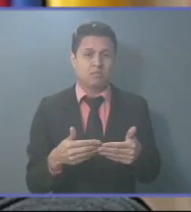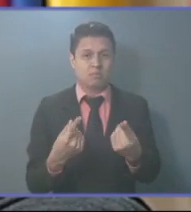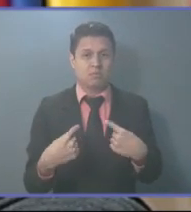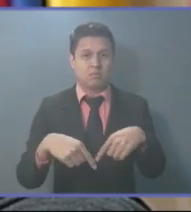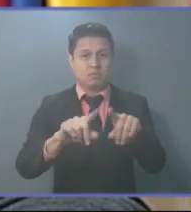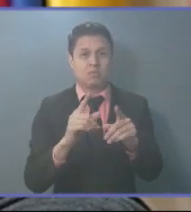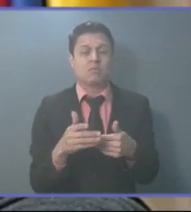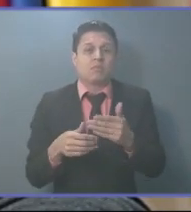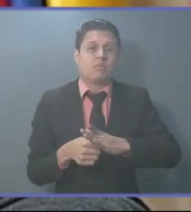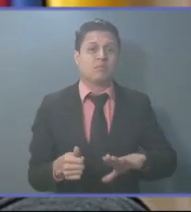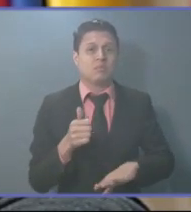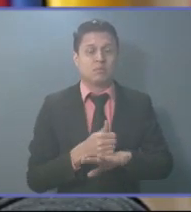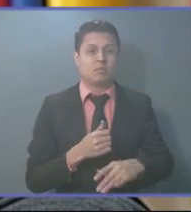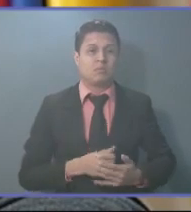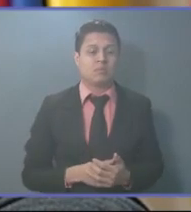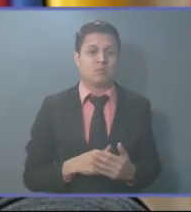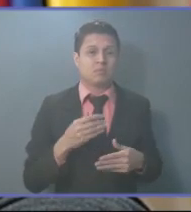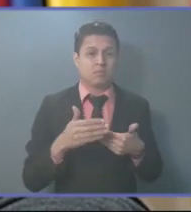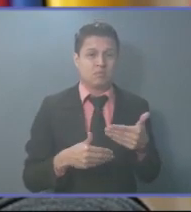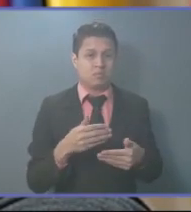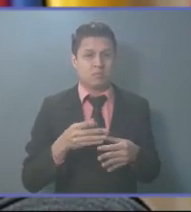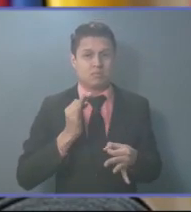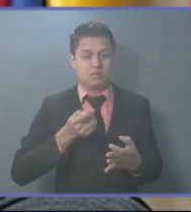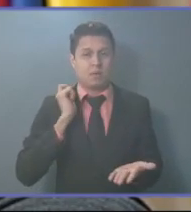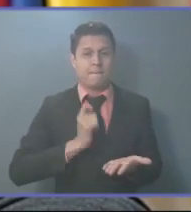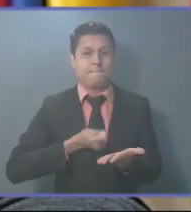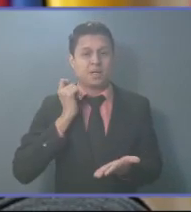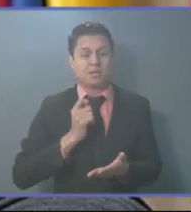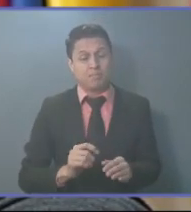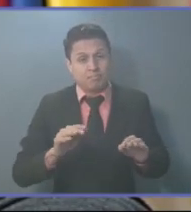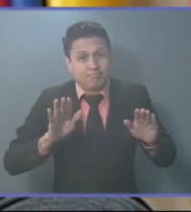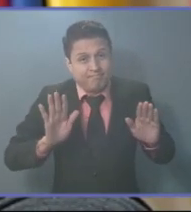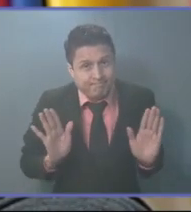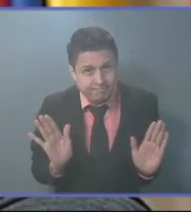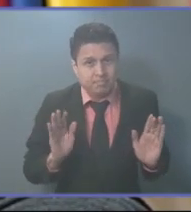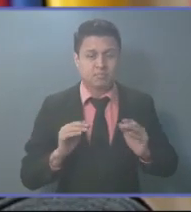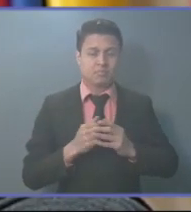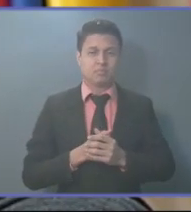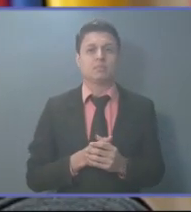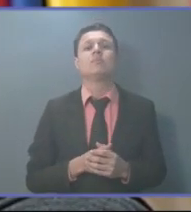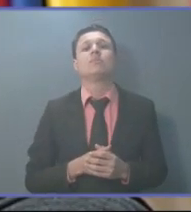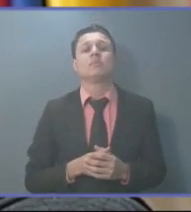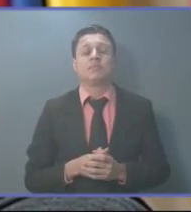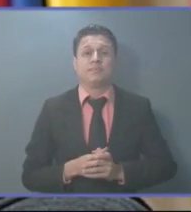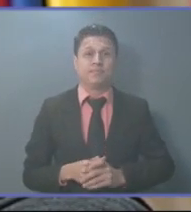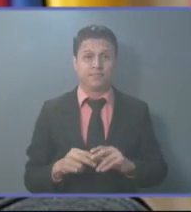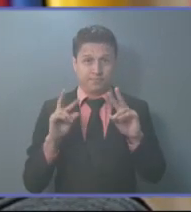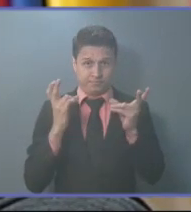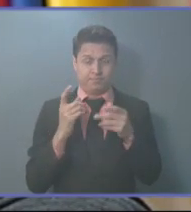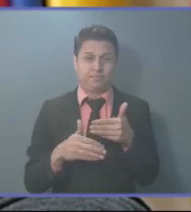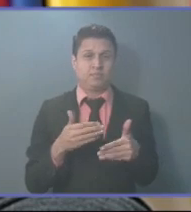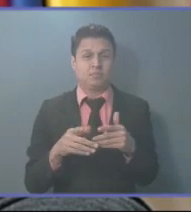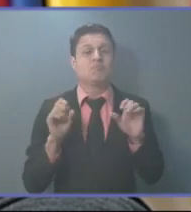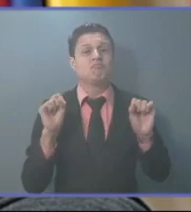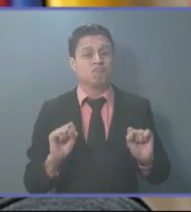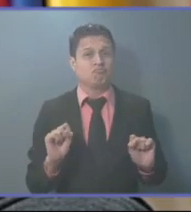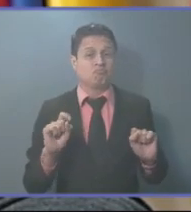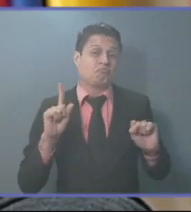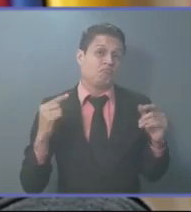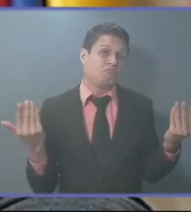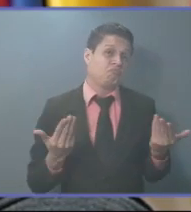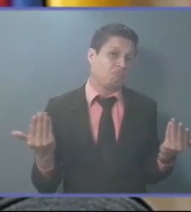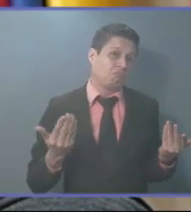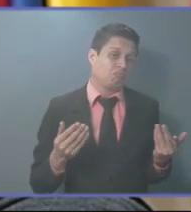procedimientos administrativos y procesos judiciales no obstante que actos o diligencias podrían no realizarse